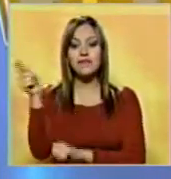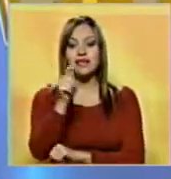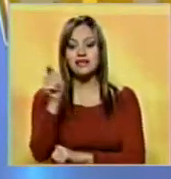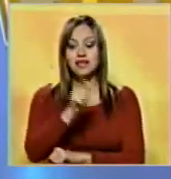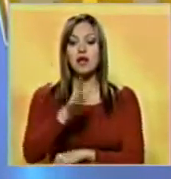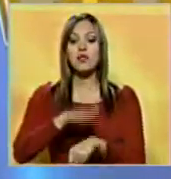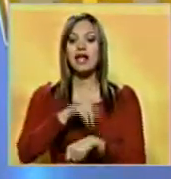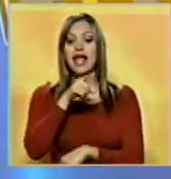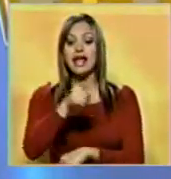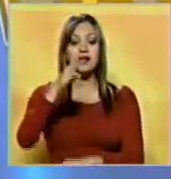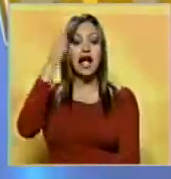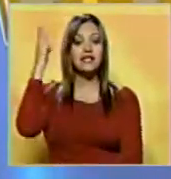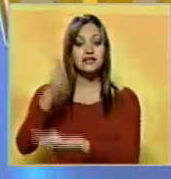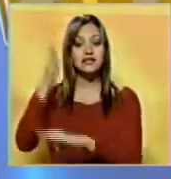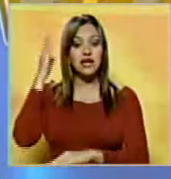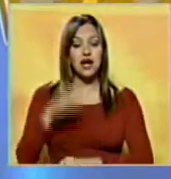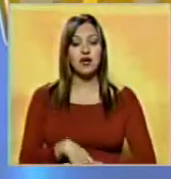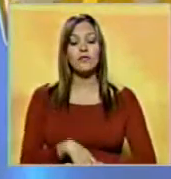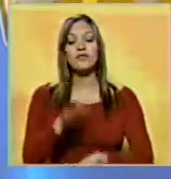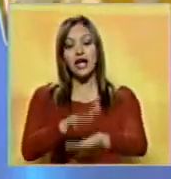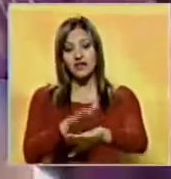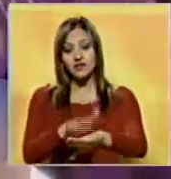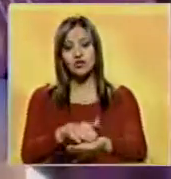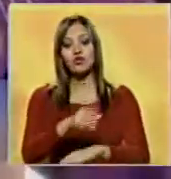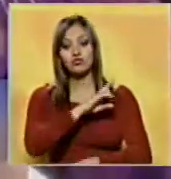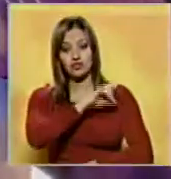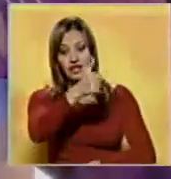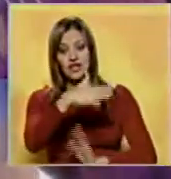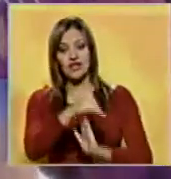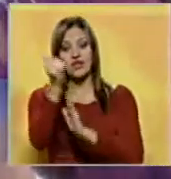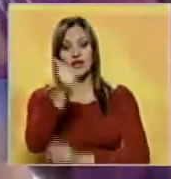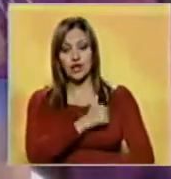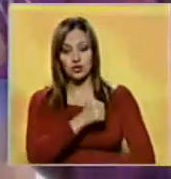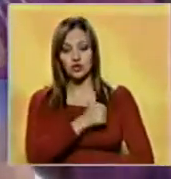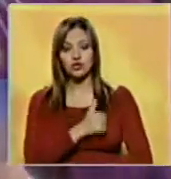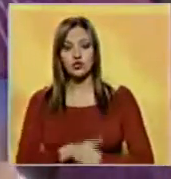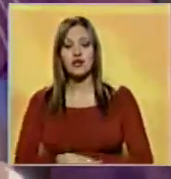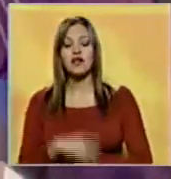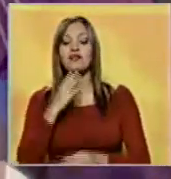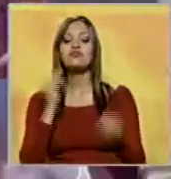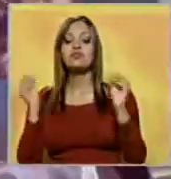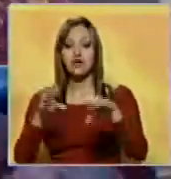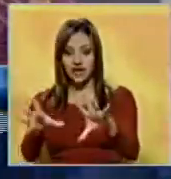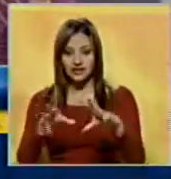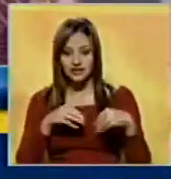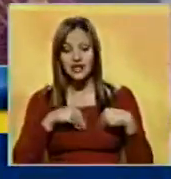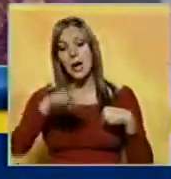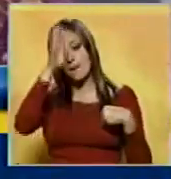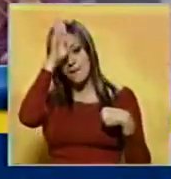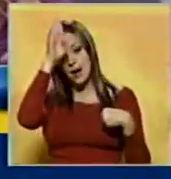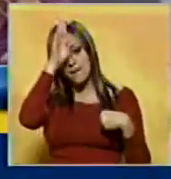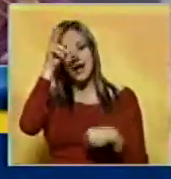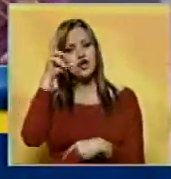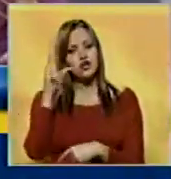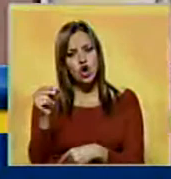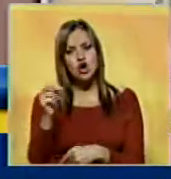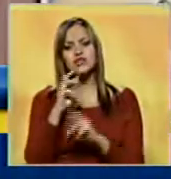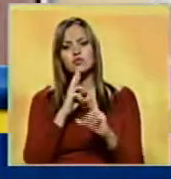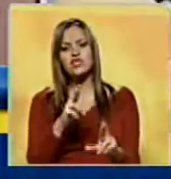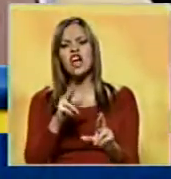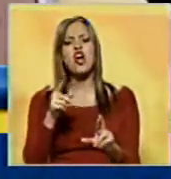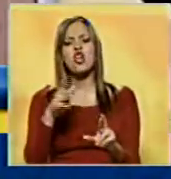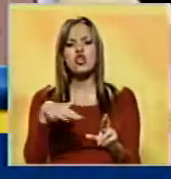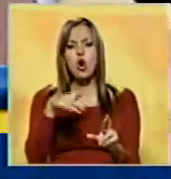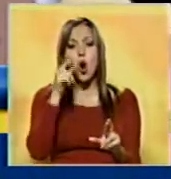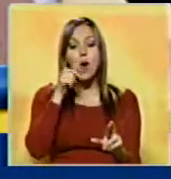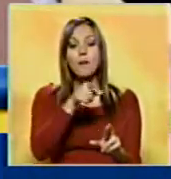por penitencia, así lo informó el Vaticano. La decisión se adoptó de acuerdo con el Papa Francisco, quien no precisó el lugar donde